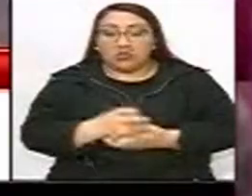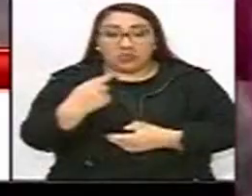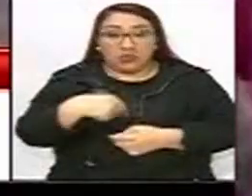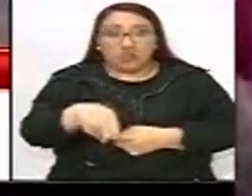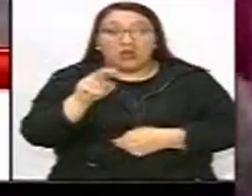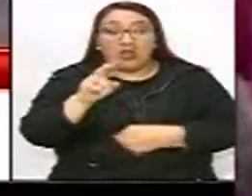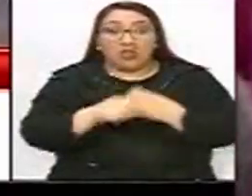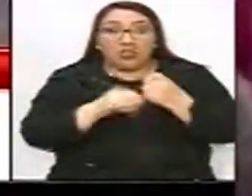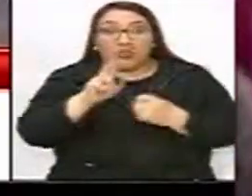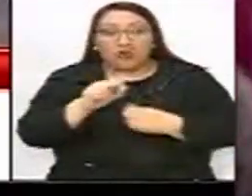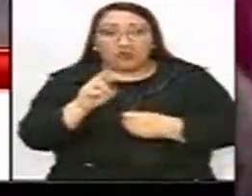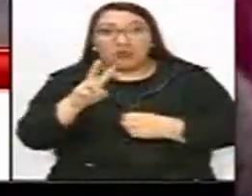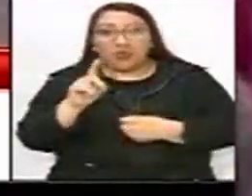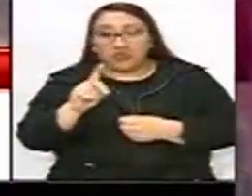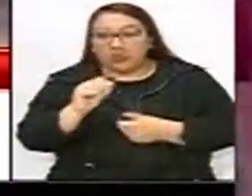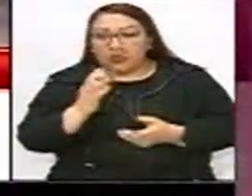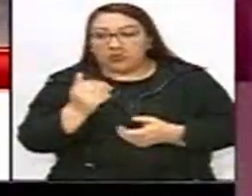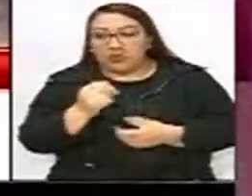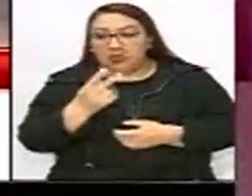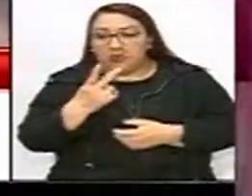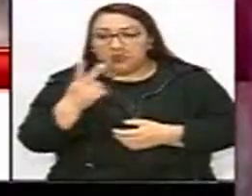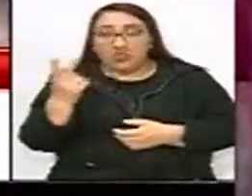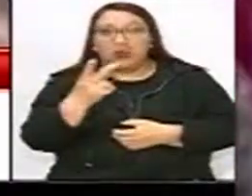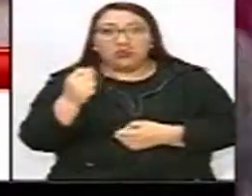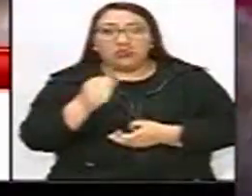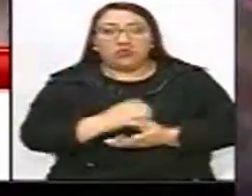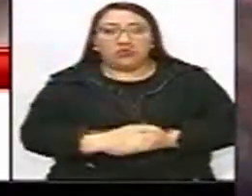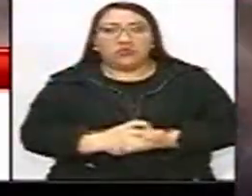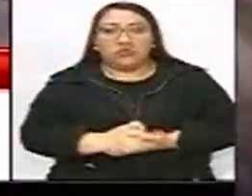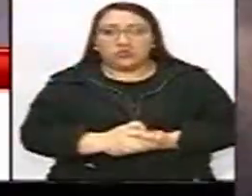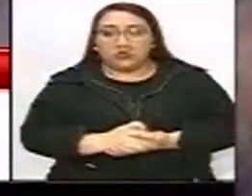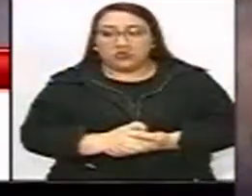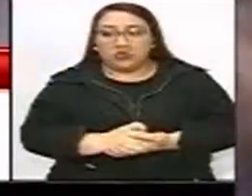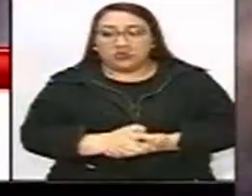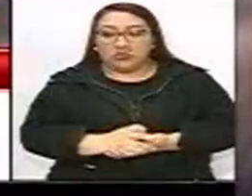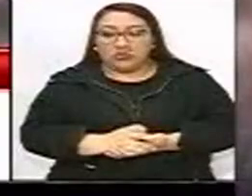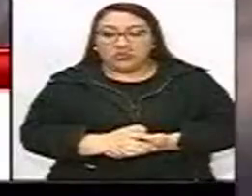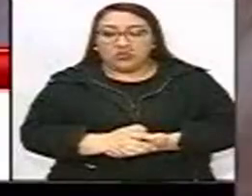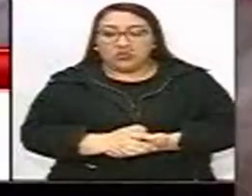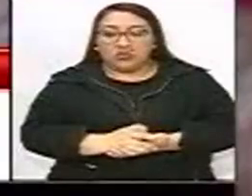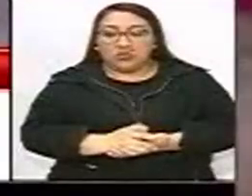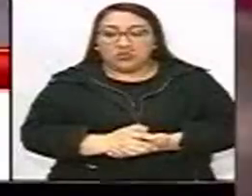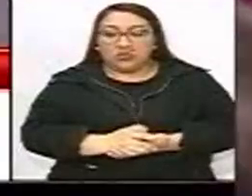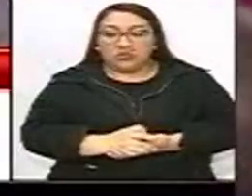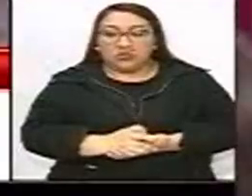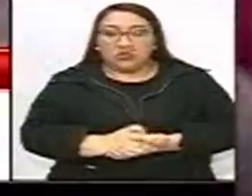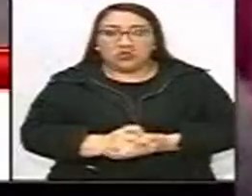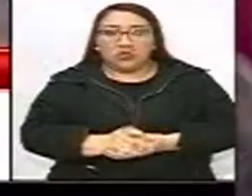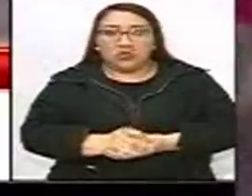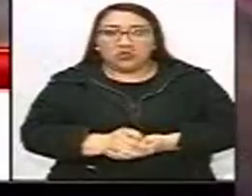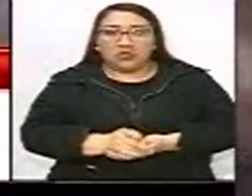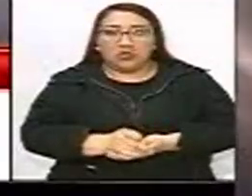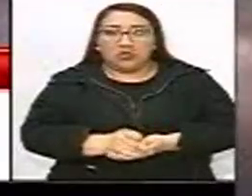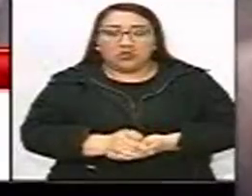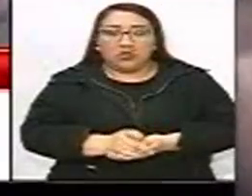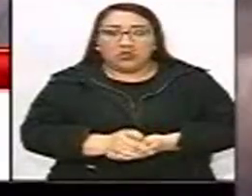el año 21, van a estar cobrando 22 soles. Acá, a la vuelta de la esquina. ¿Y eso hemos utilizado para